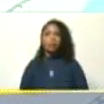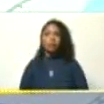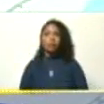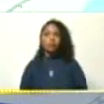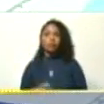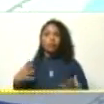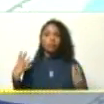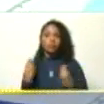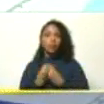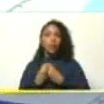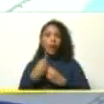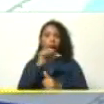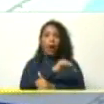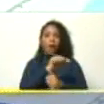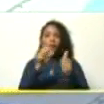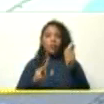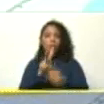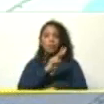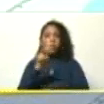compañera Delcy Rodríguez.